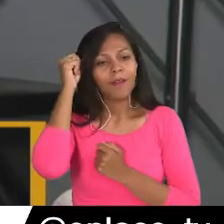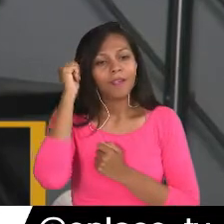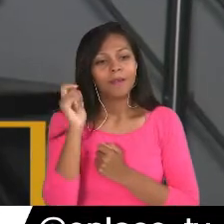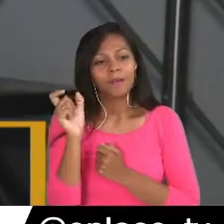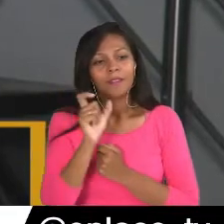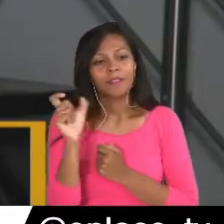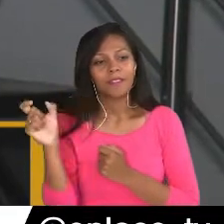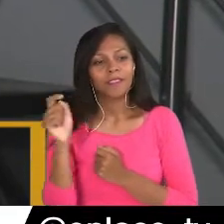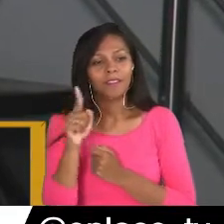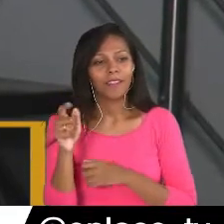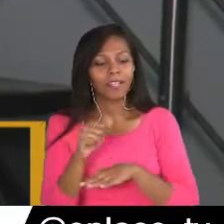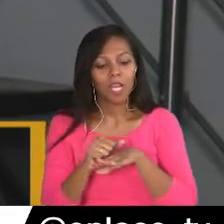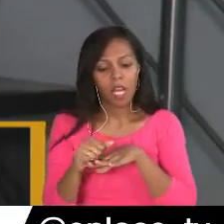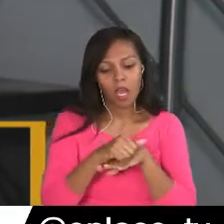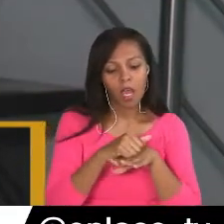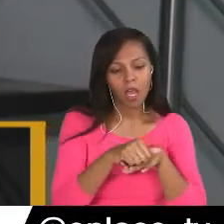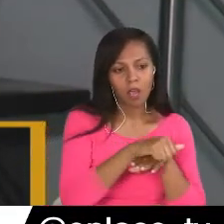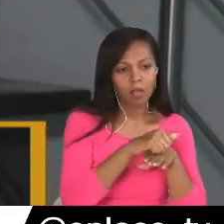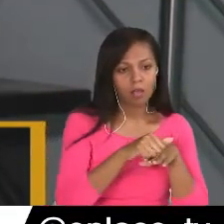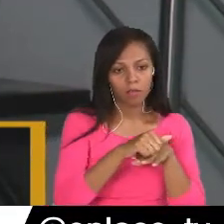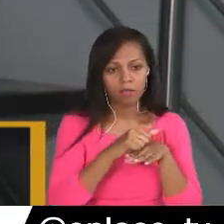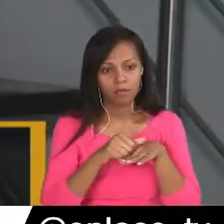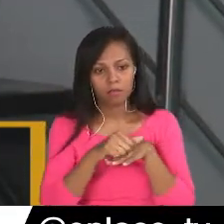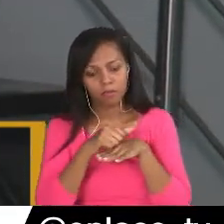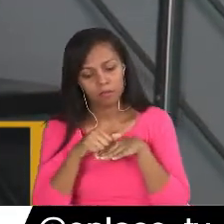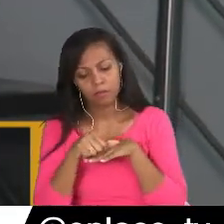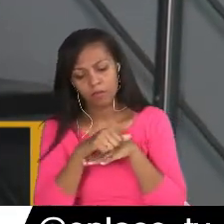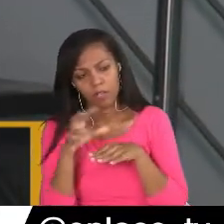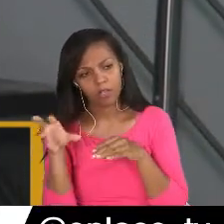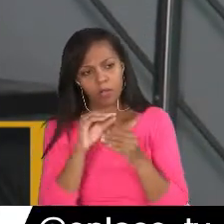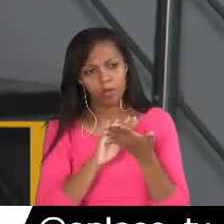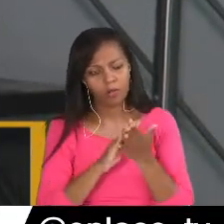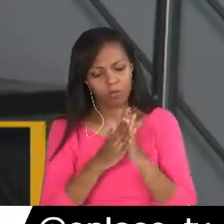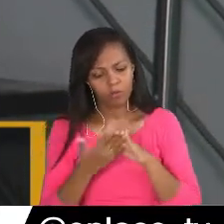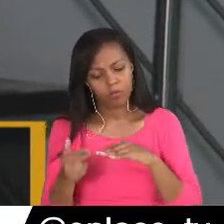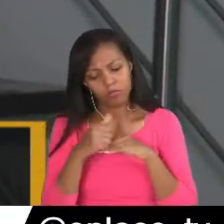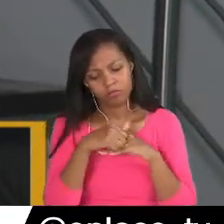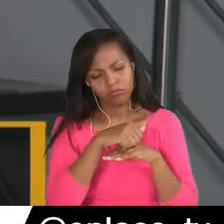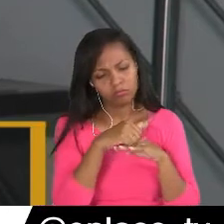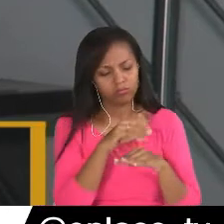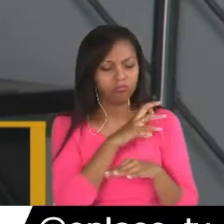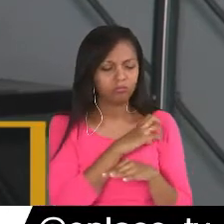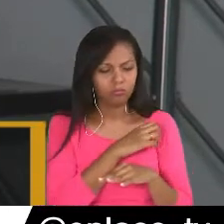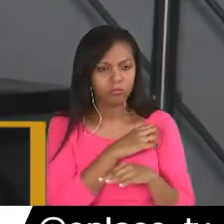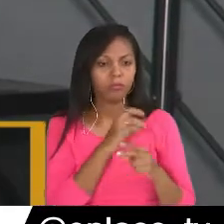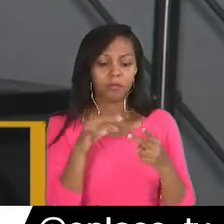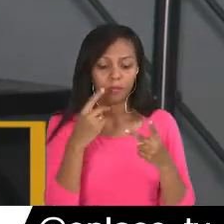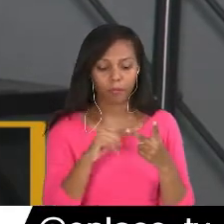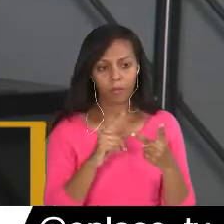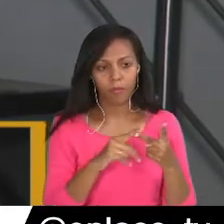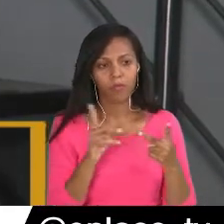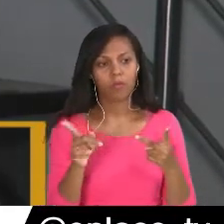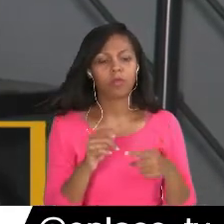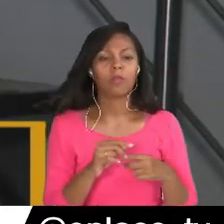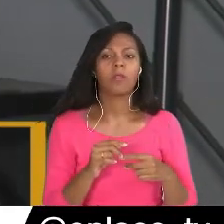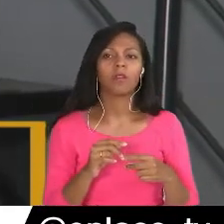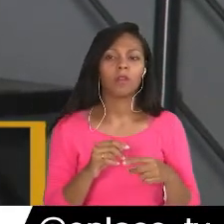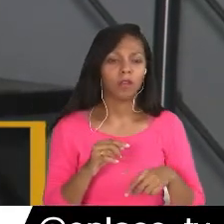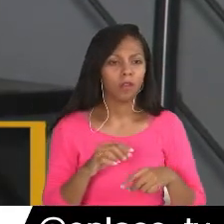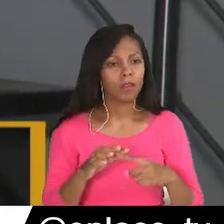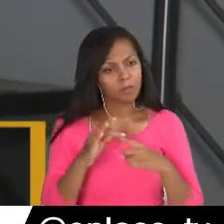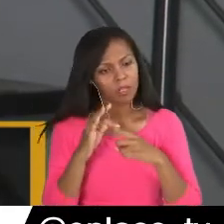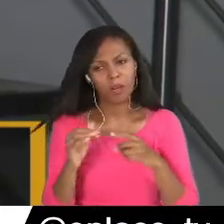los pies allí a la comunidad, que es también Cristo lavando los pies de cada uno de nosotros. Después de esa misa viene la hora santa. Sí, cuando acompañamos a